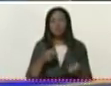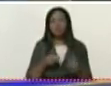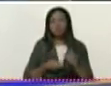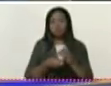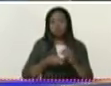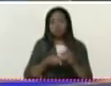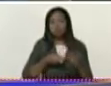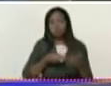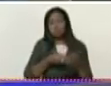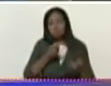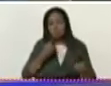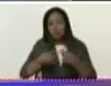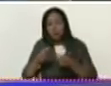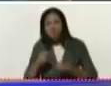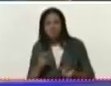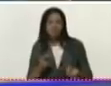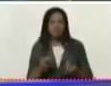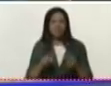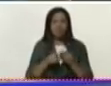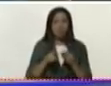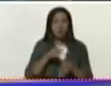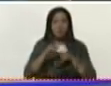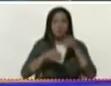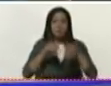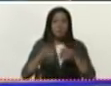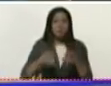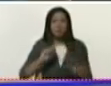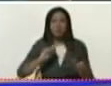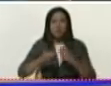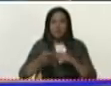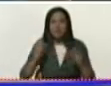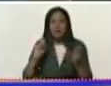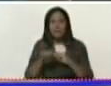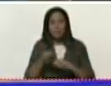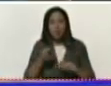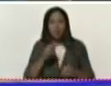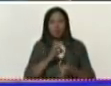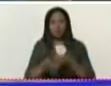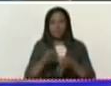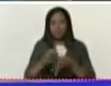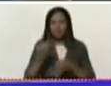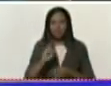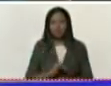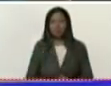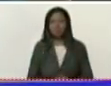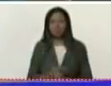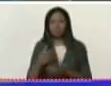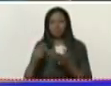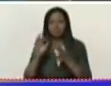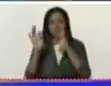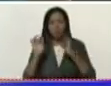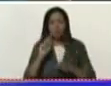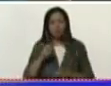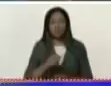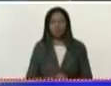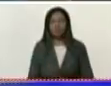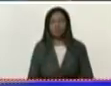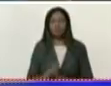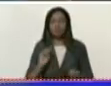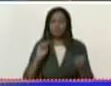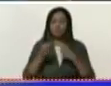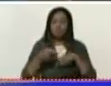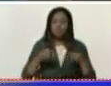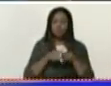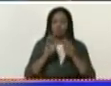paso a paso. Nuestro pueblo, el intercambio de petros en otras criptomonedas, el